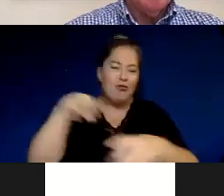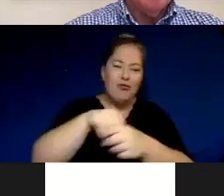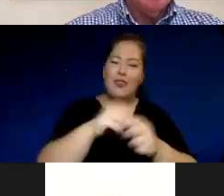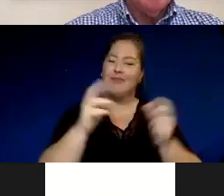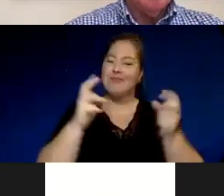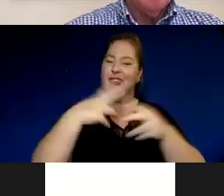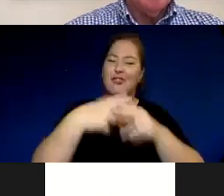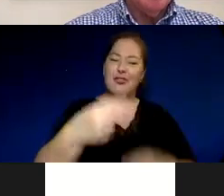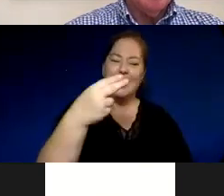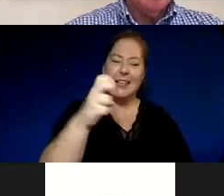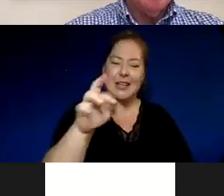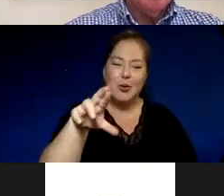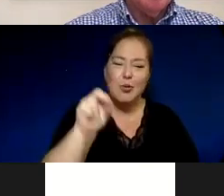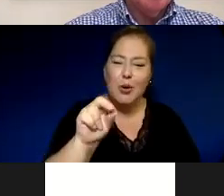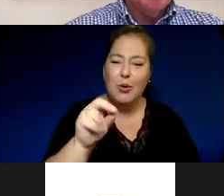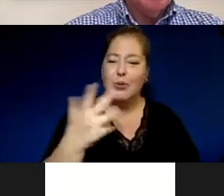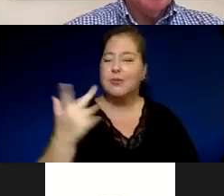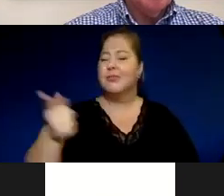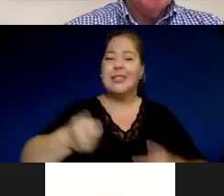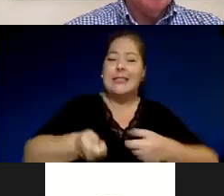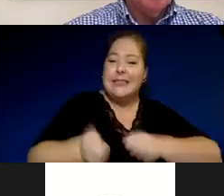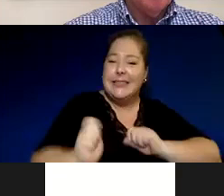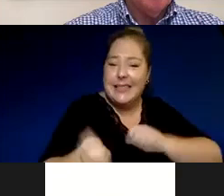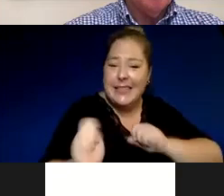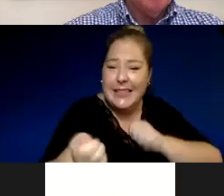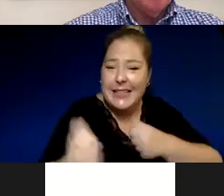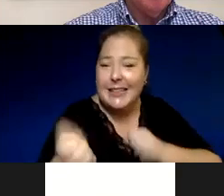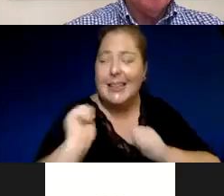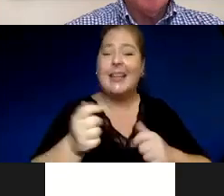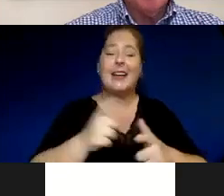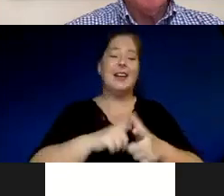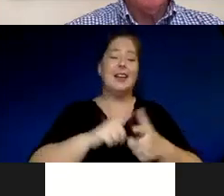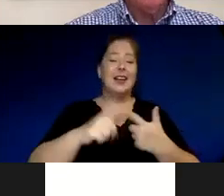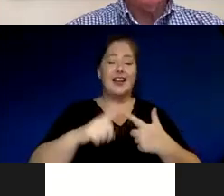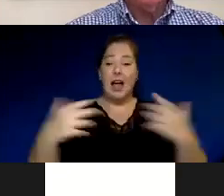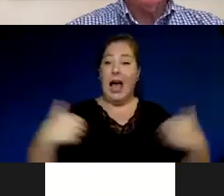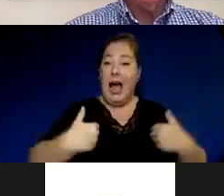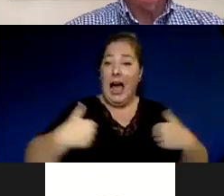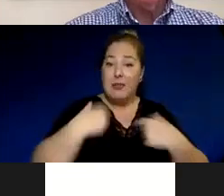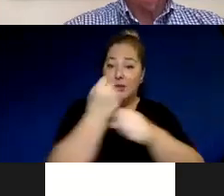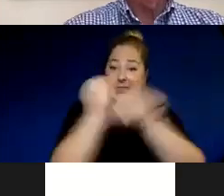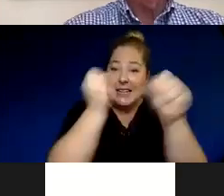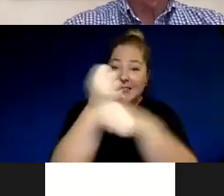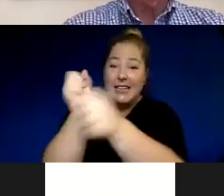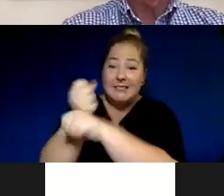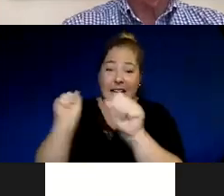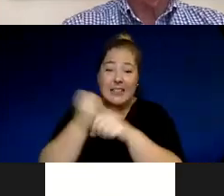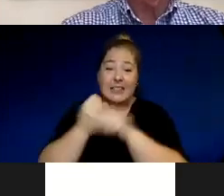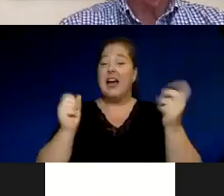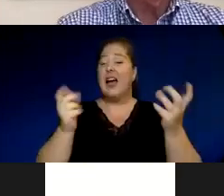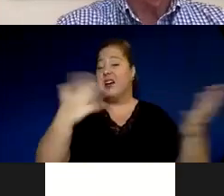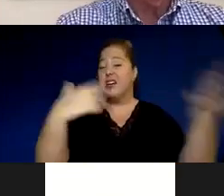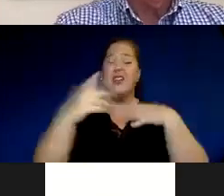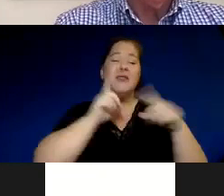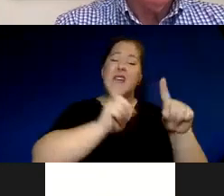asegurándose incluso que pueden sacar a alguien de su casa, llevarlos o brindarles albergue. Así